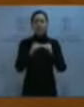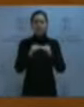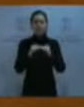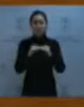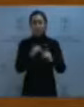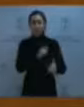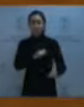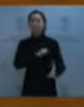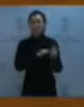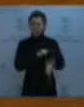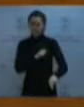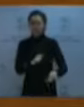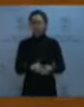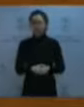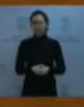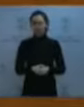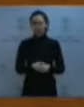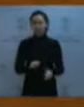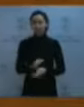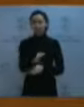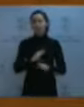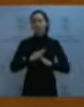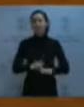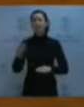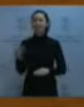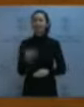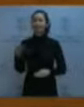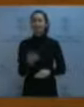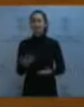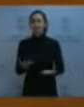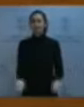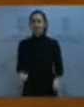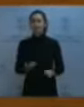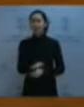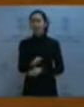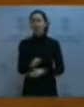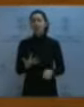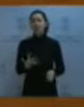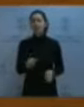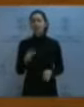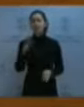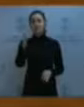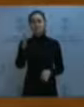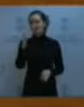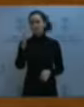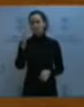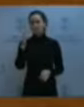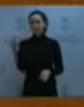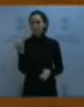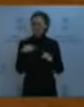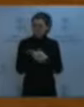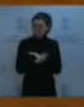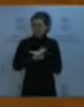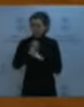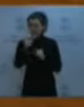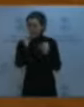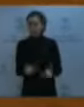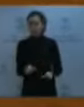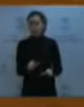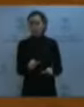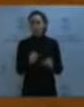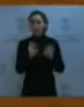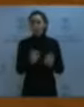toda España. Y tiene que haber una financiación suficiente. Pero esa financiación no puede ser sumar y sumar y sumar. Hay que gestionarlo de otra manera y hay que cambiar el